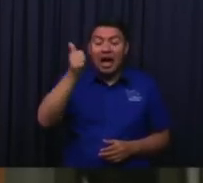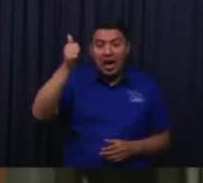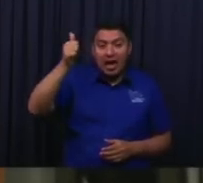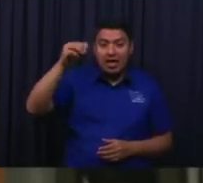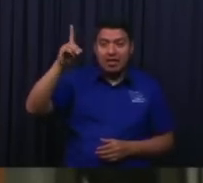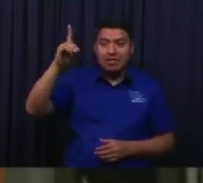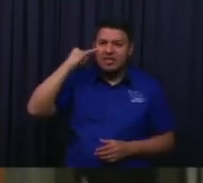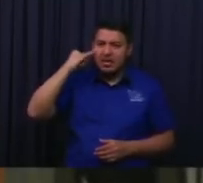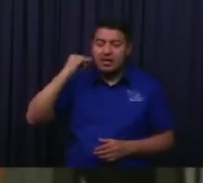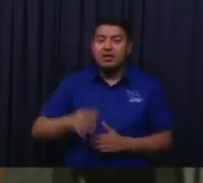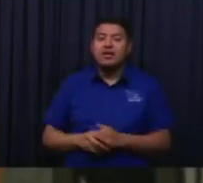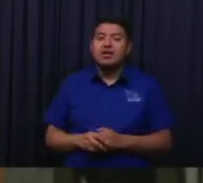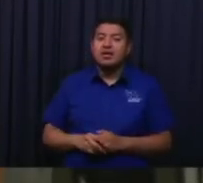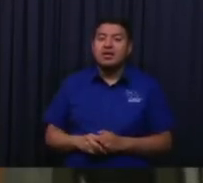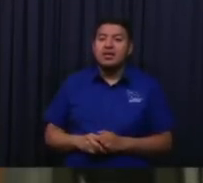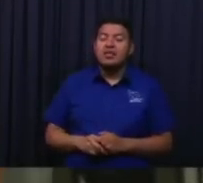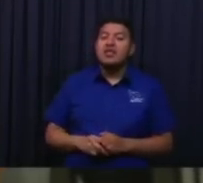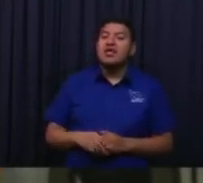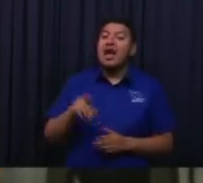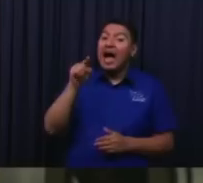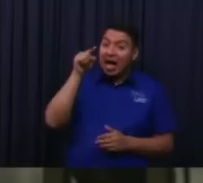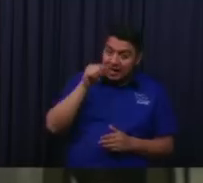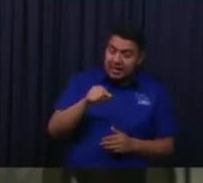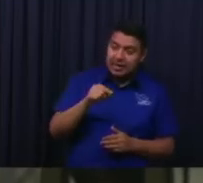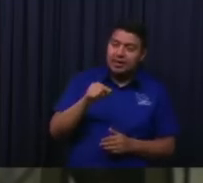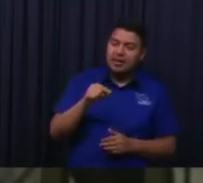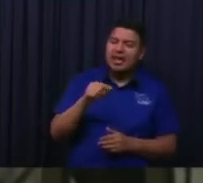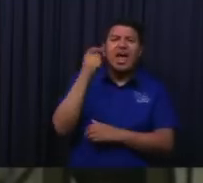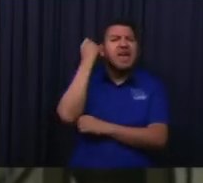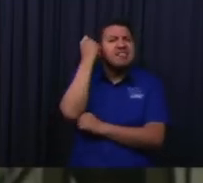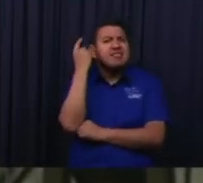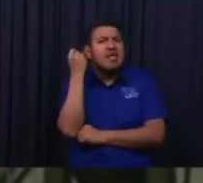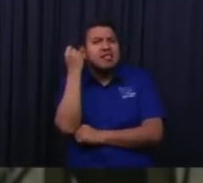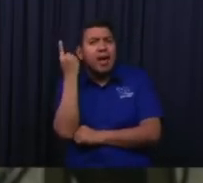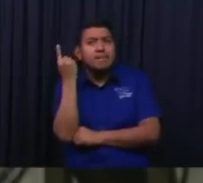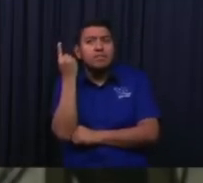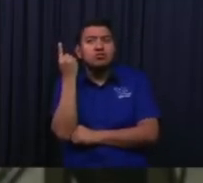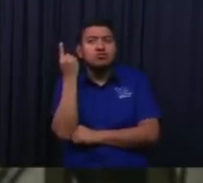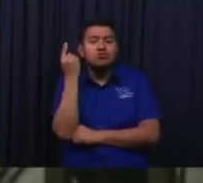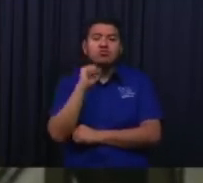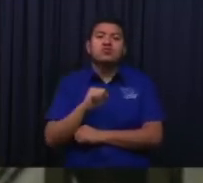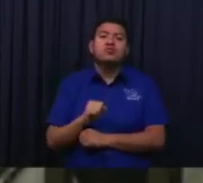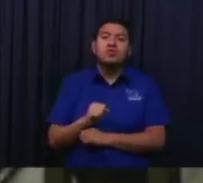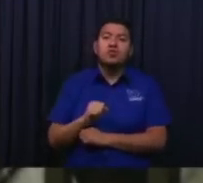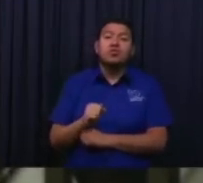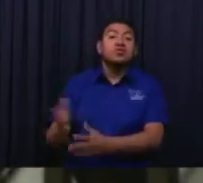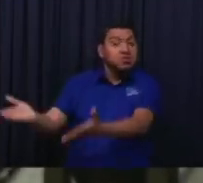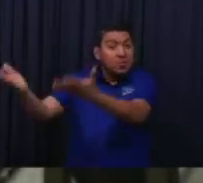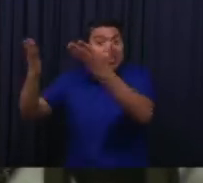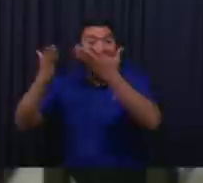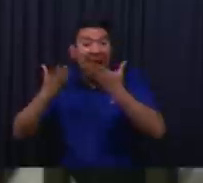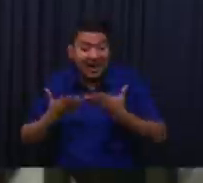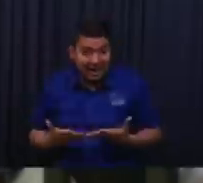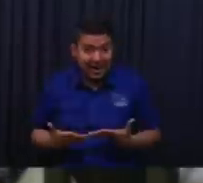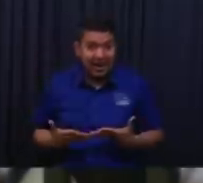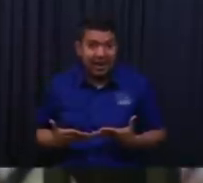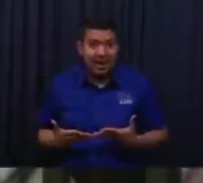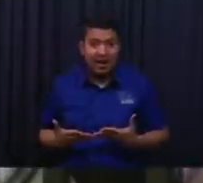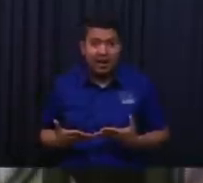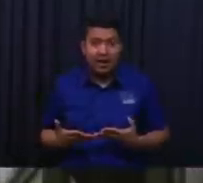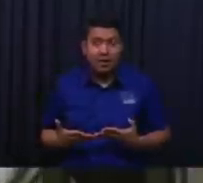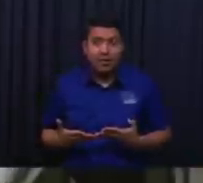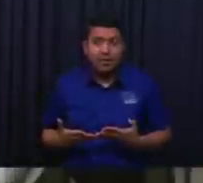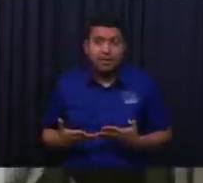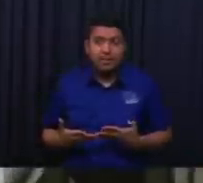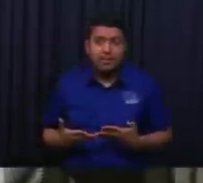de donde procede la Santa Cena, espiritualmente hablando, nos va a proveer de una